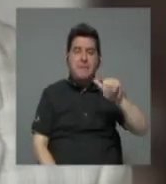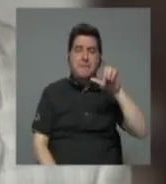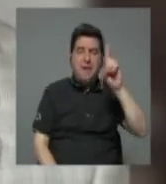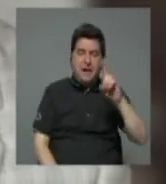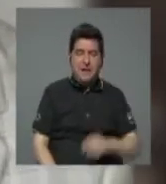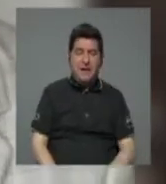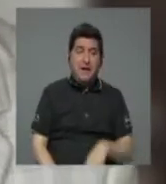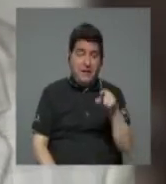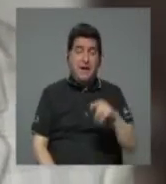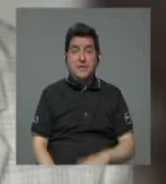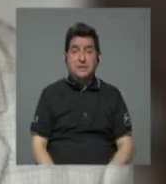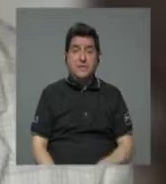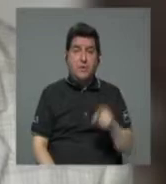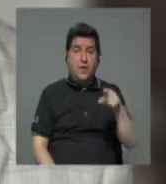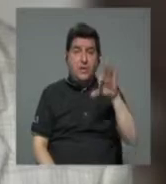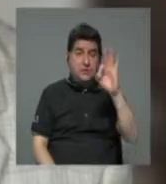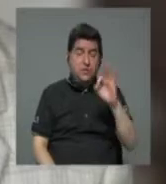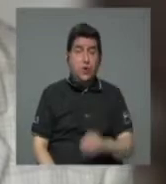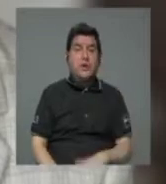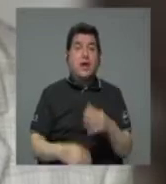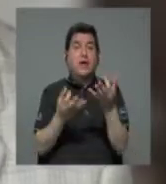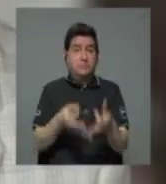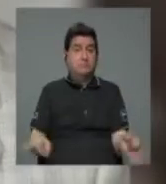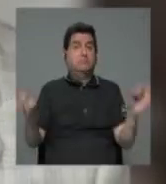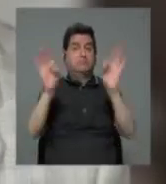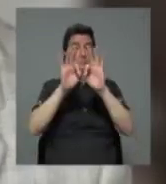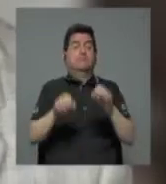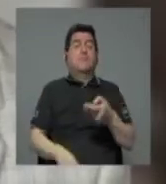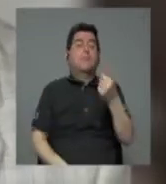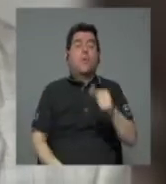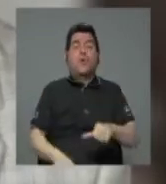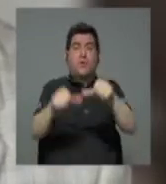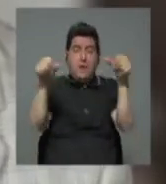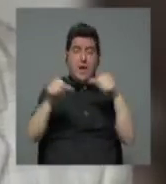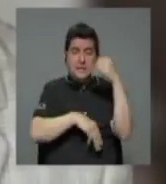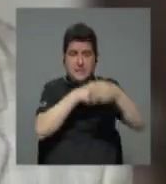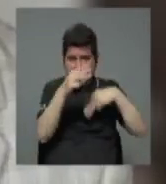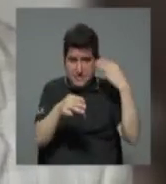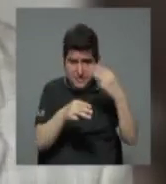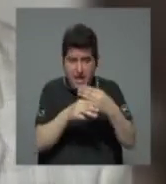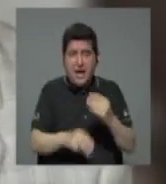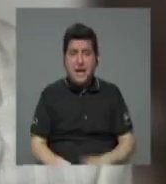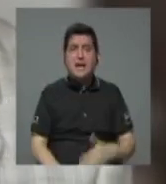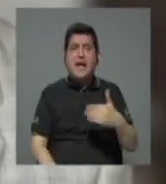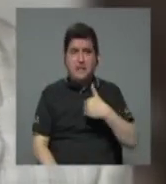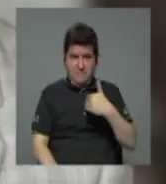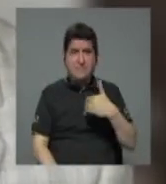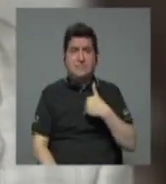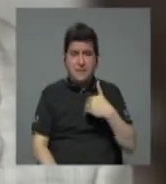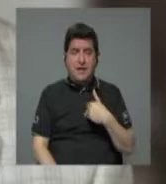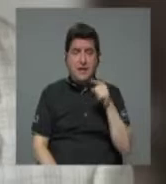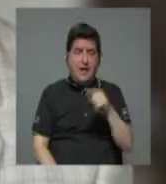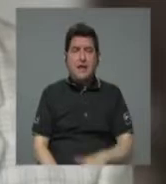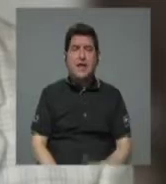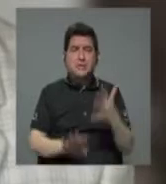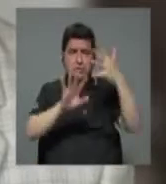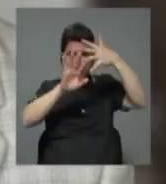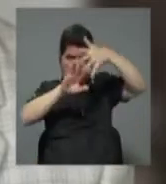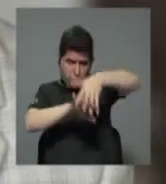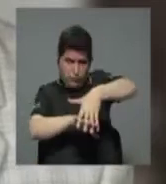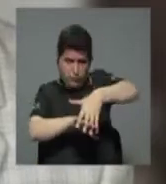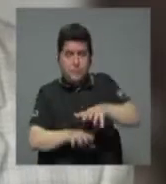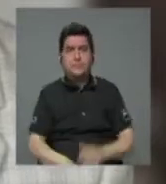de las zonas francas es muy reconocido, porque son muy pocas zonas francas del mundo las que tienen esta integración.